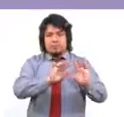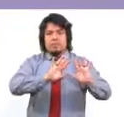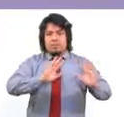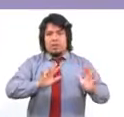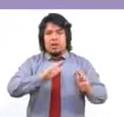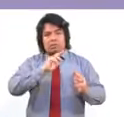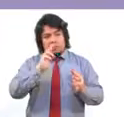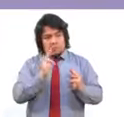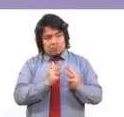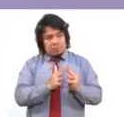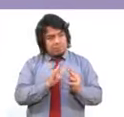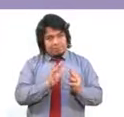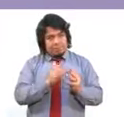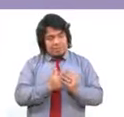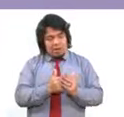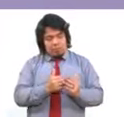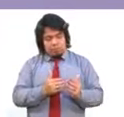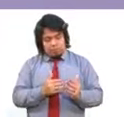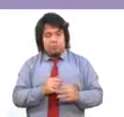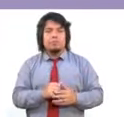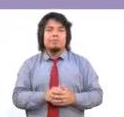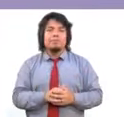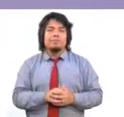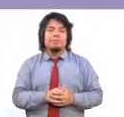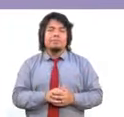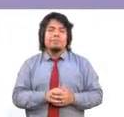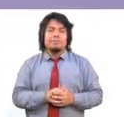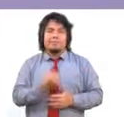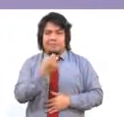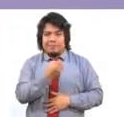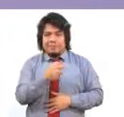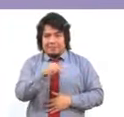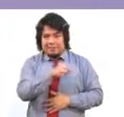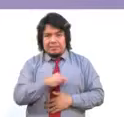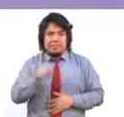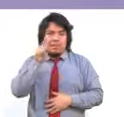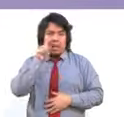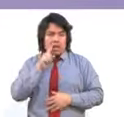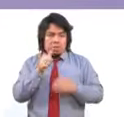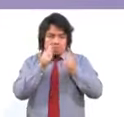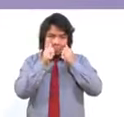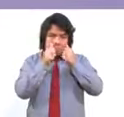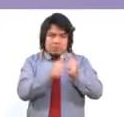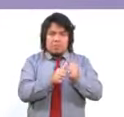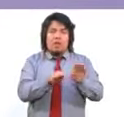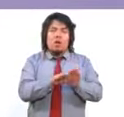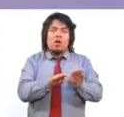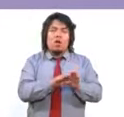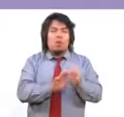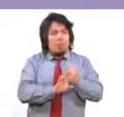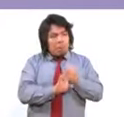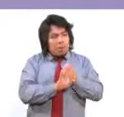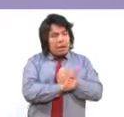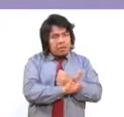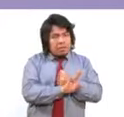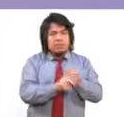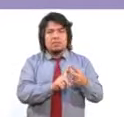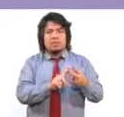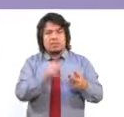llegar a ocurrir un feminicidio más. Estas mujeres reciben una atención preventiva, una atención